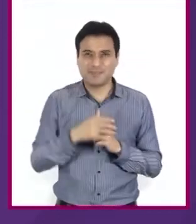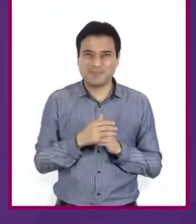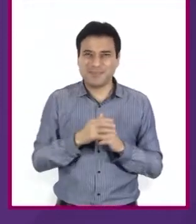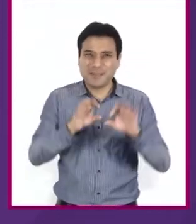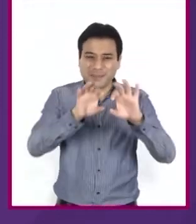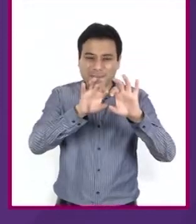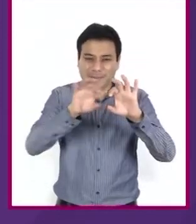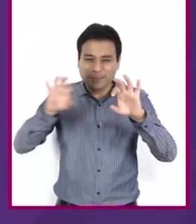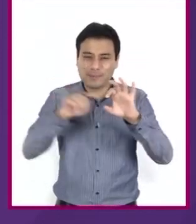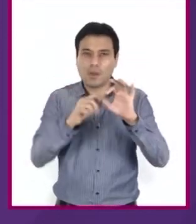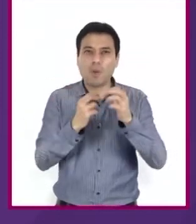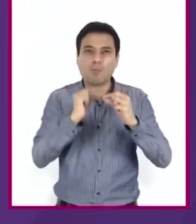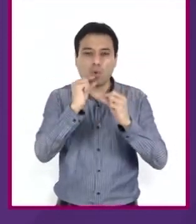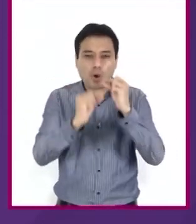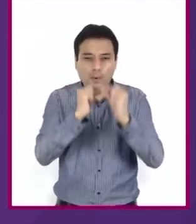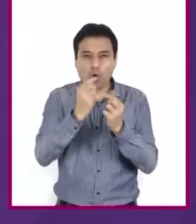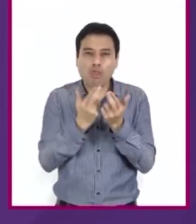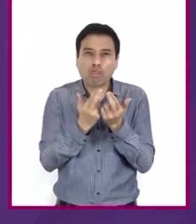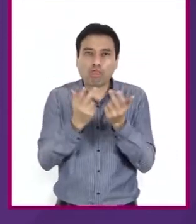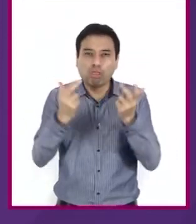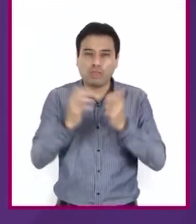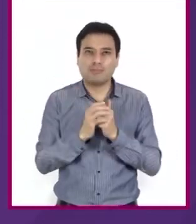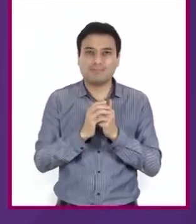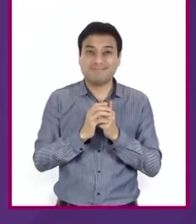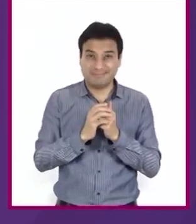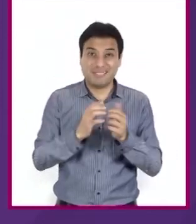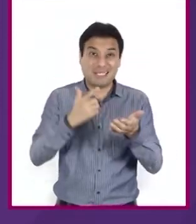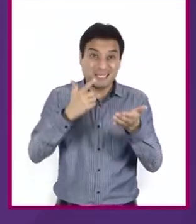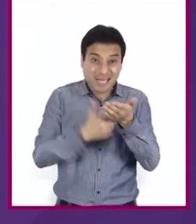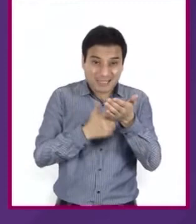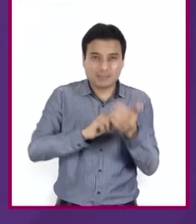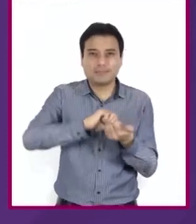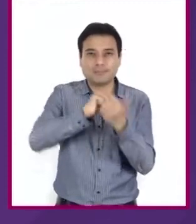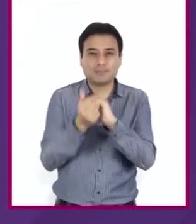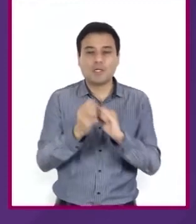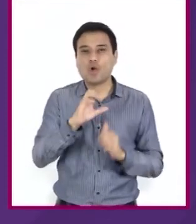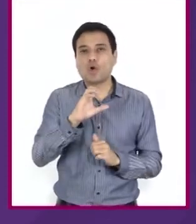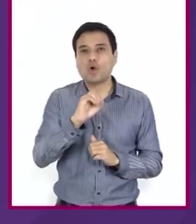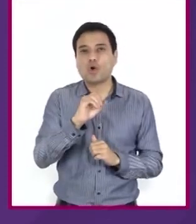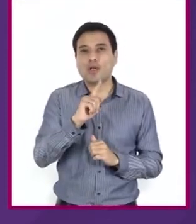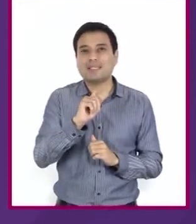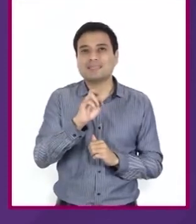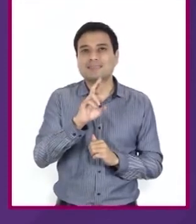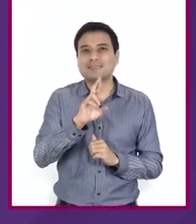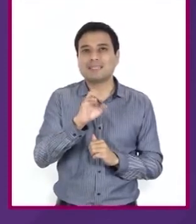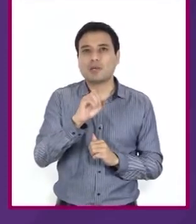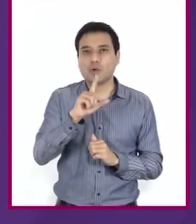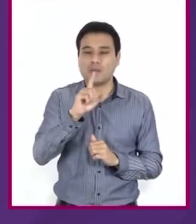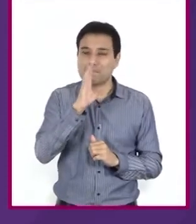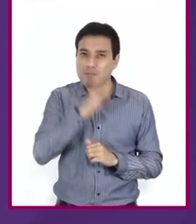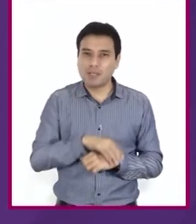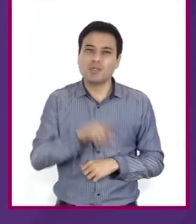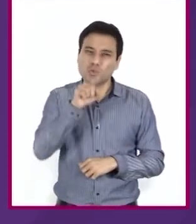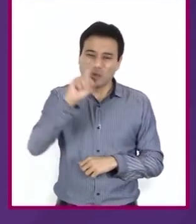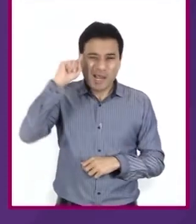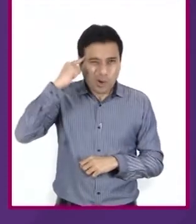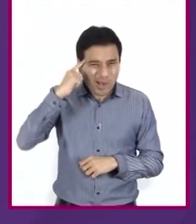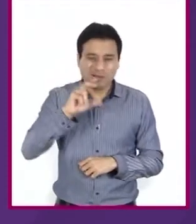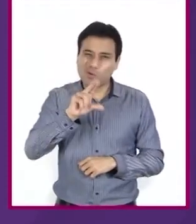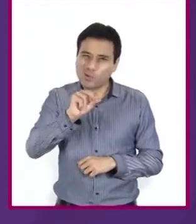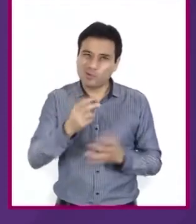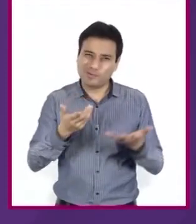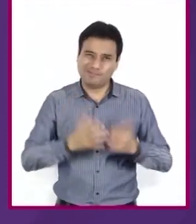y la grasa acumulada se transforma en colesterol malo. Pero no se enojen, eso tiene